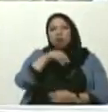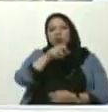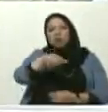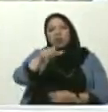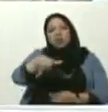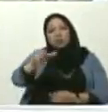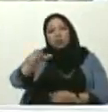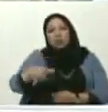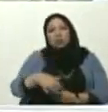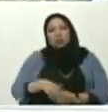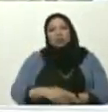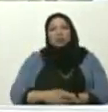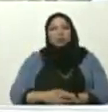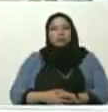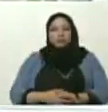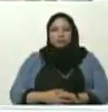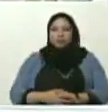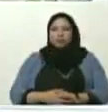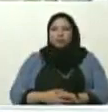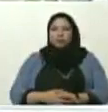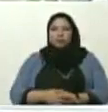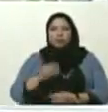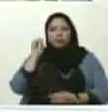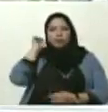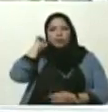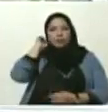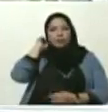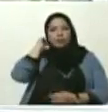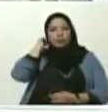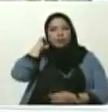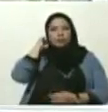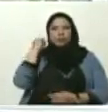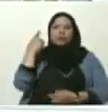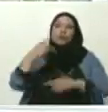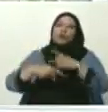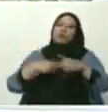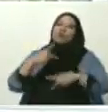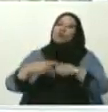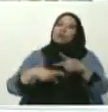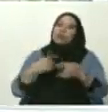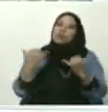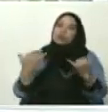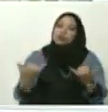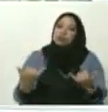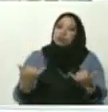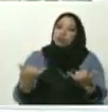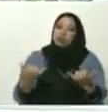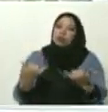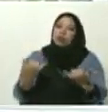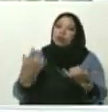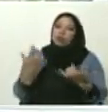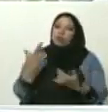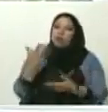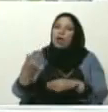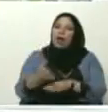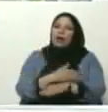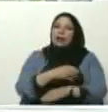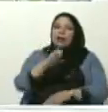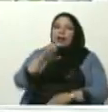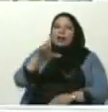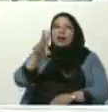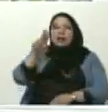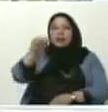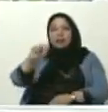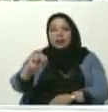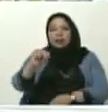Importante respuesta en relación a lo que es ahora en adelante un proceso, como bien lo ha dicho el primer comandante del ELN, en relación